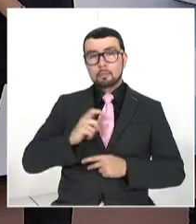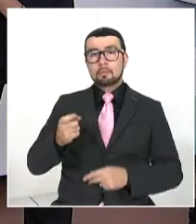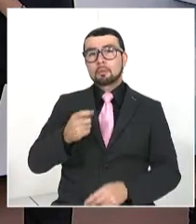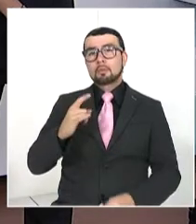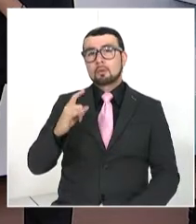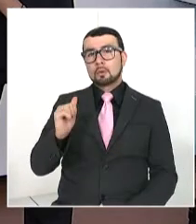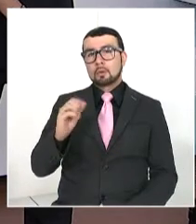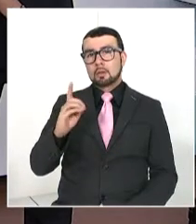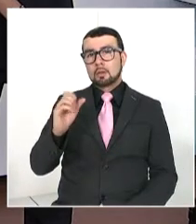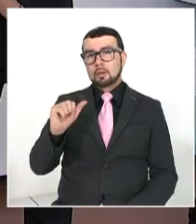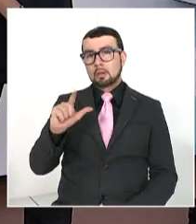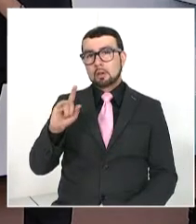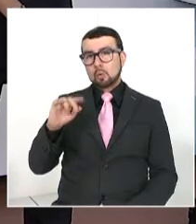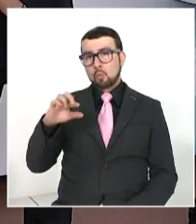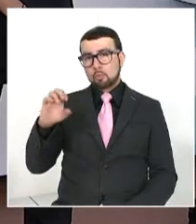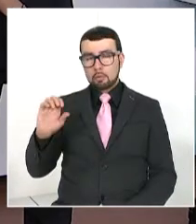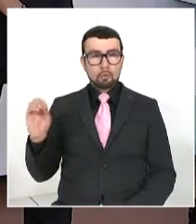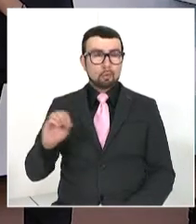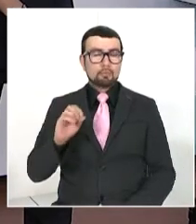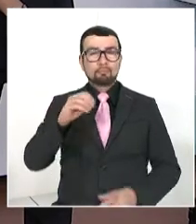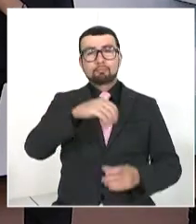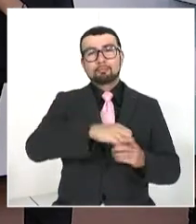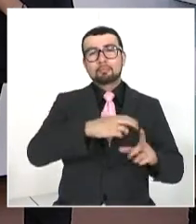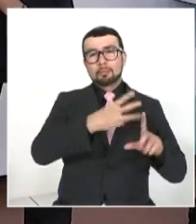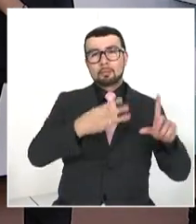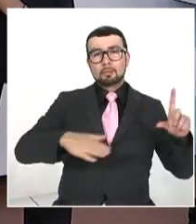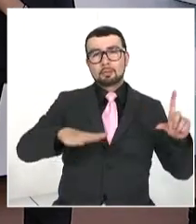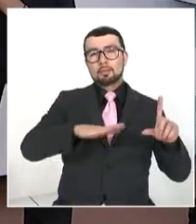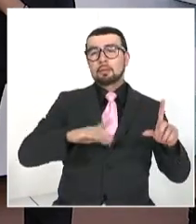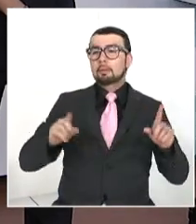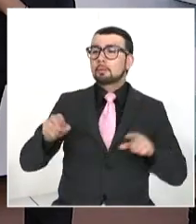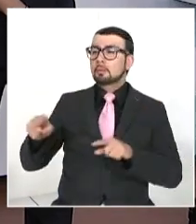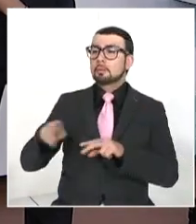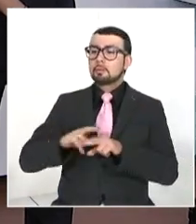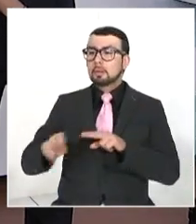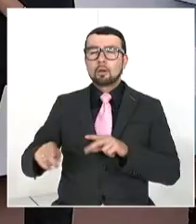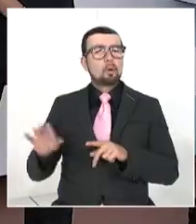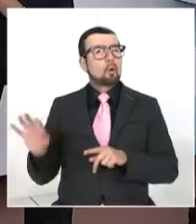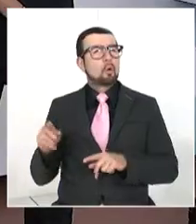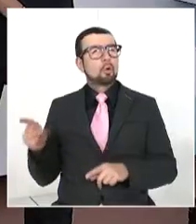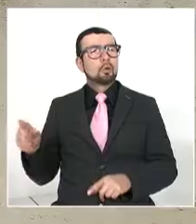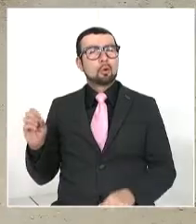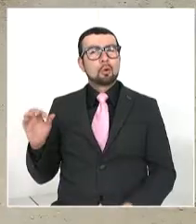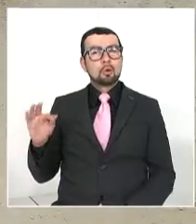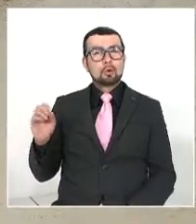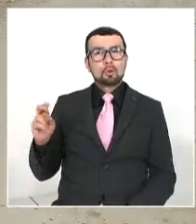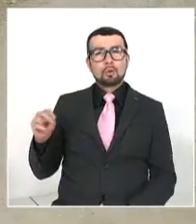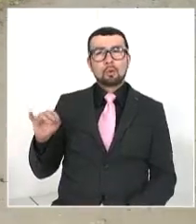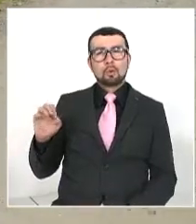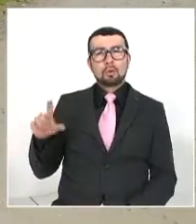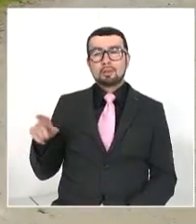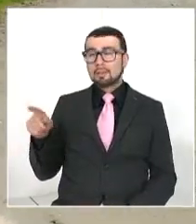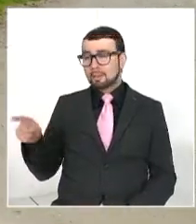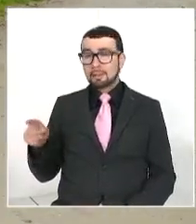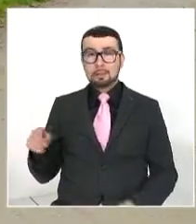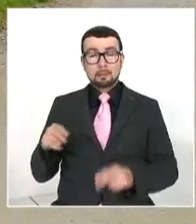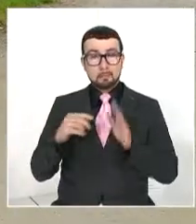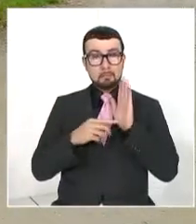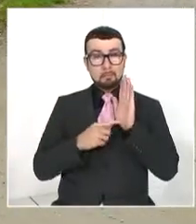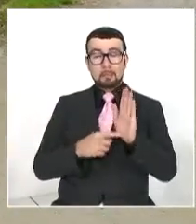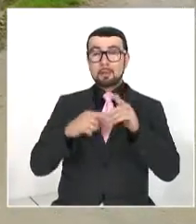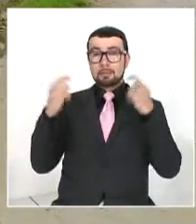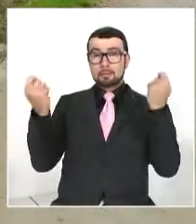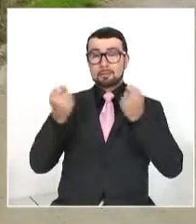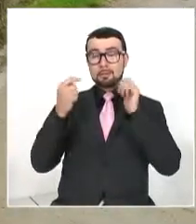Dos Quebradas y en Manizales, y con el doctor Otoniel, que lo ven a veces en comerciales, en diferentes municipios donde hemos querido